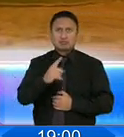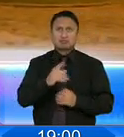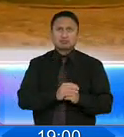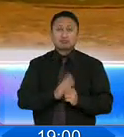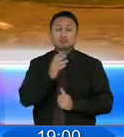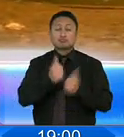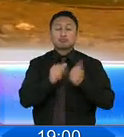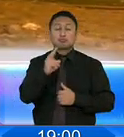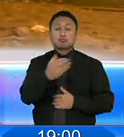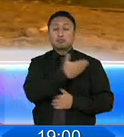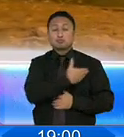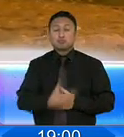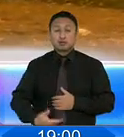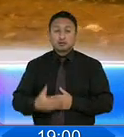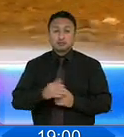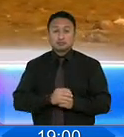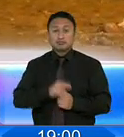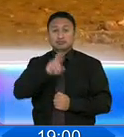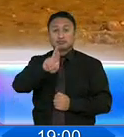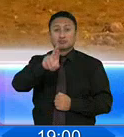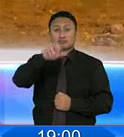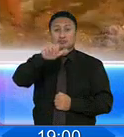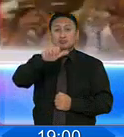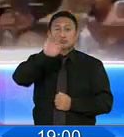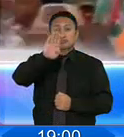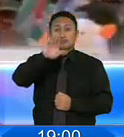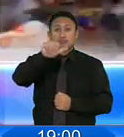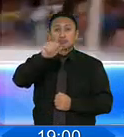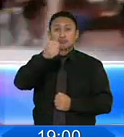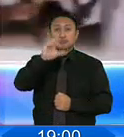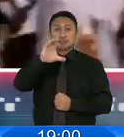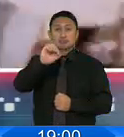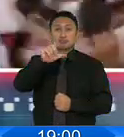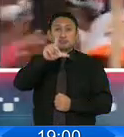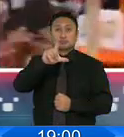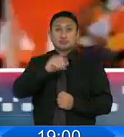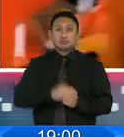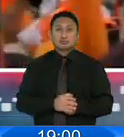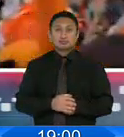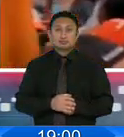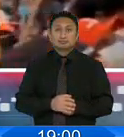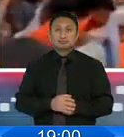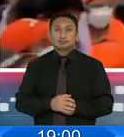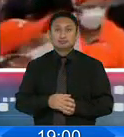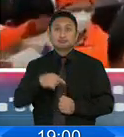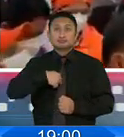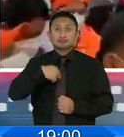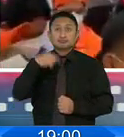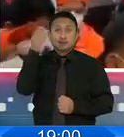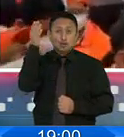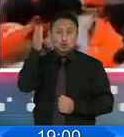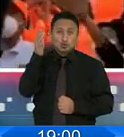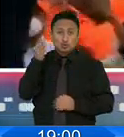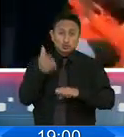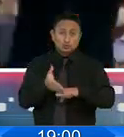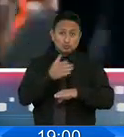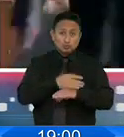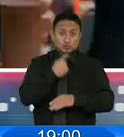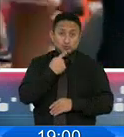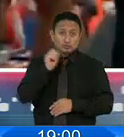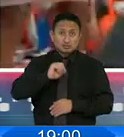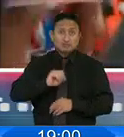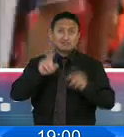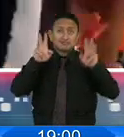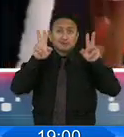a vicepresidente de la República por UNES, Carlos Rabascal. En el discurso, como les habíamos mencionado, se toparon